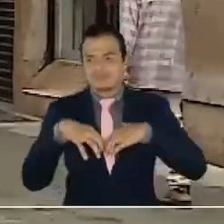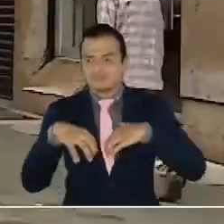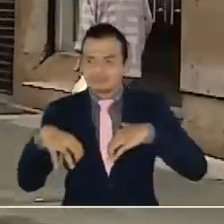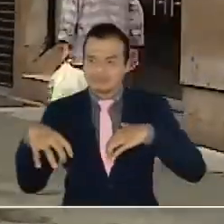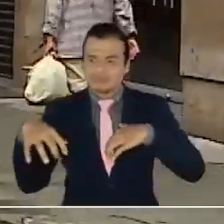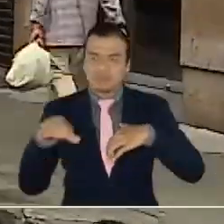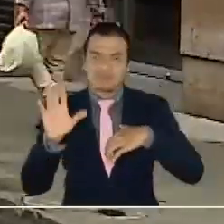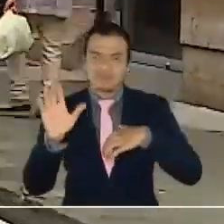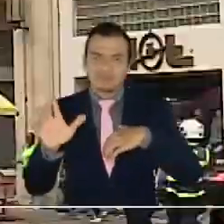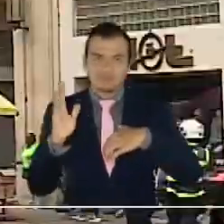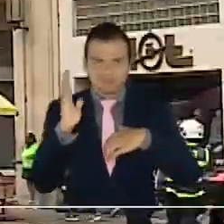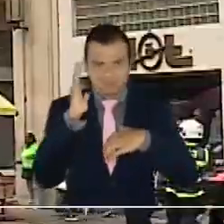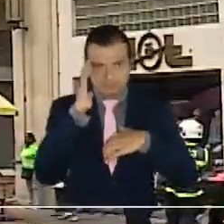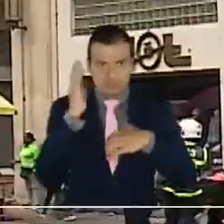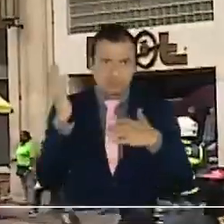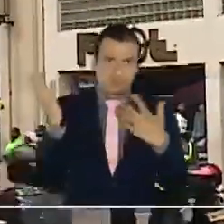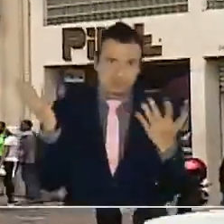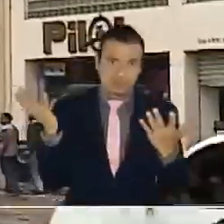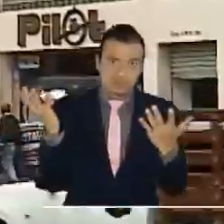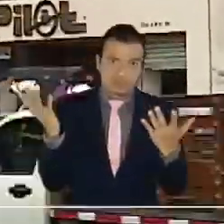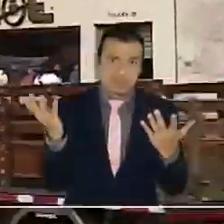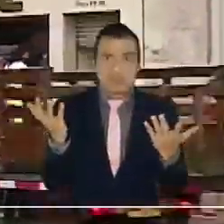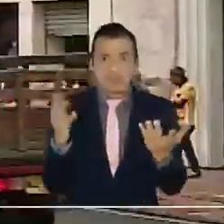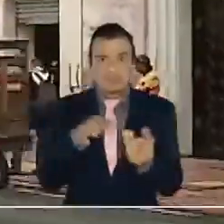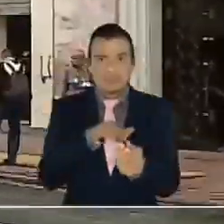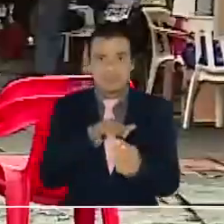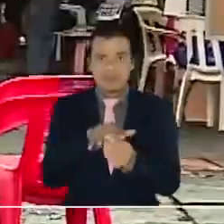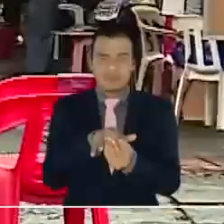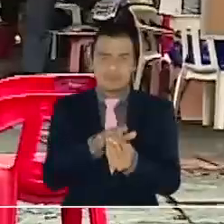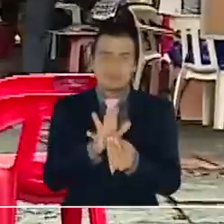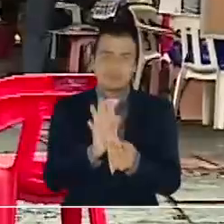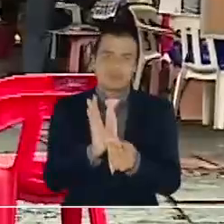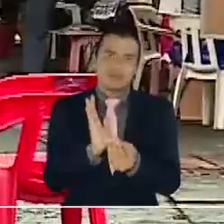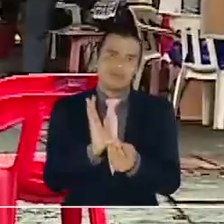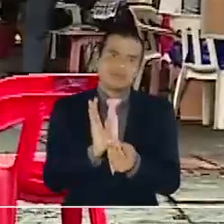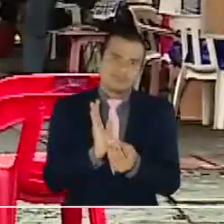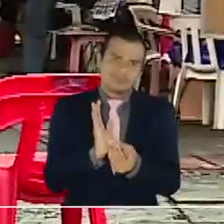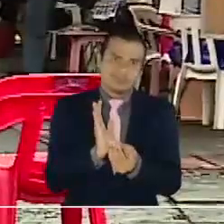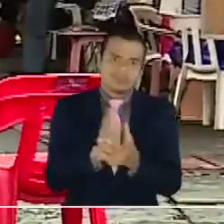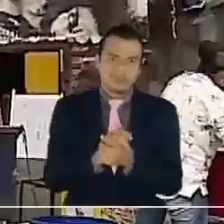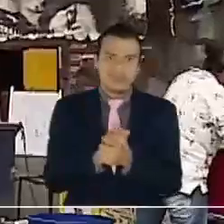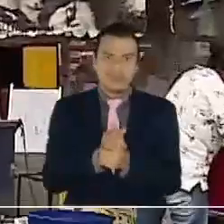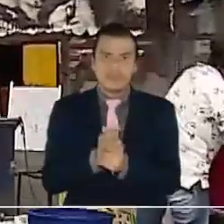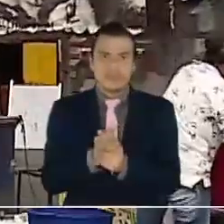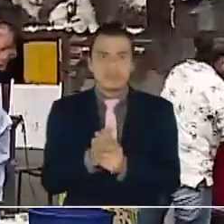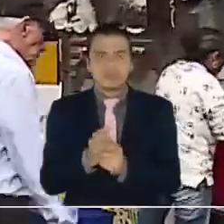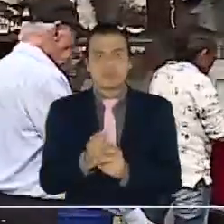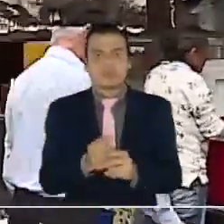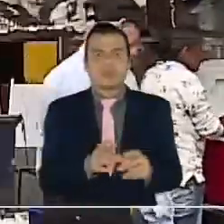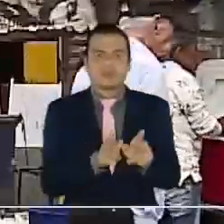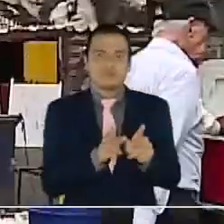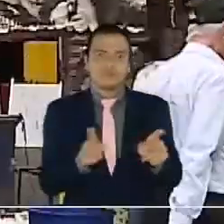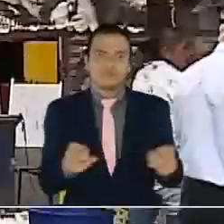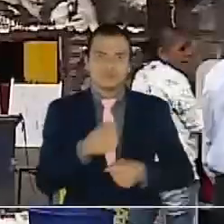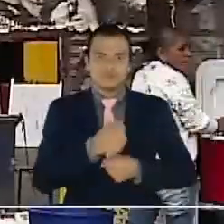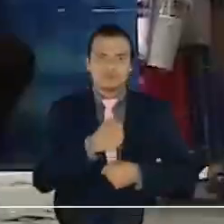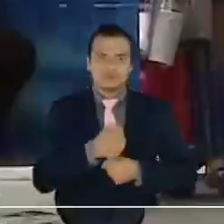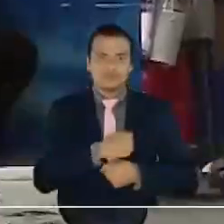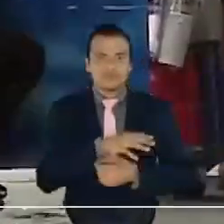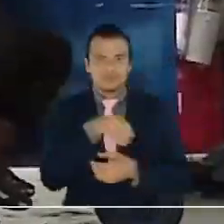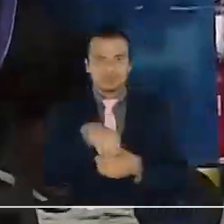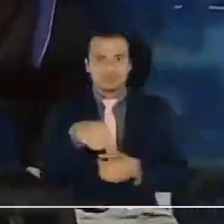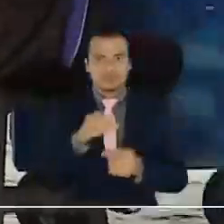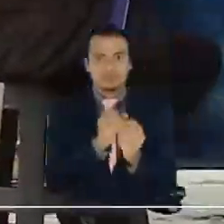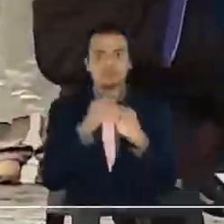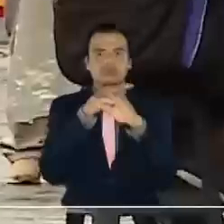negociando el tránsito que puede estar presentando dificultad. Vendedores informales que se han ubicado tradicionalmente en inmediaciones a la plaza